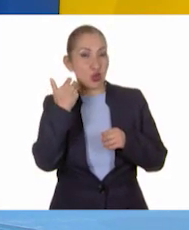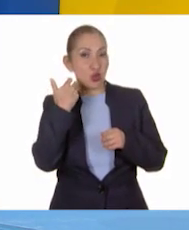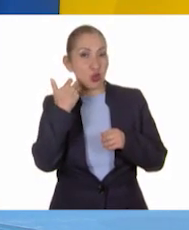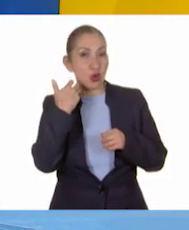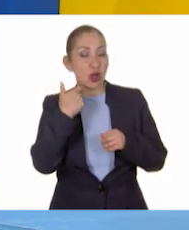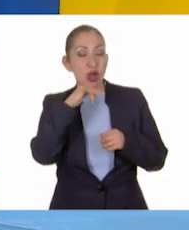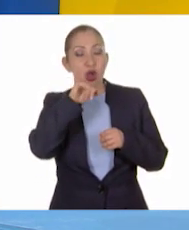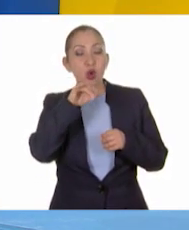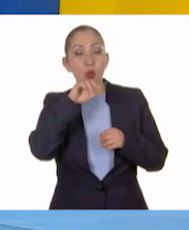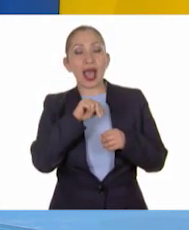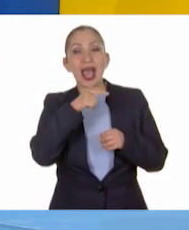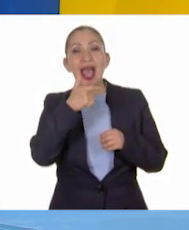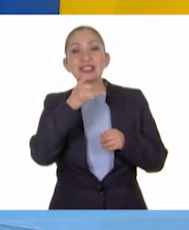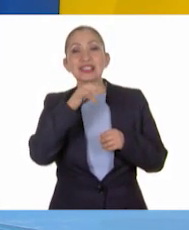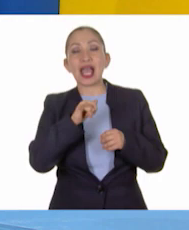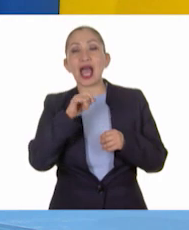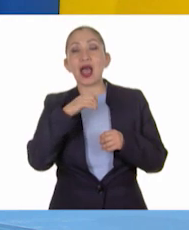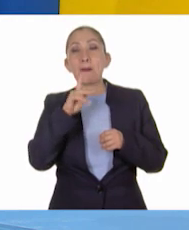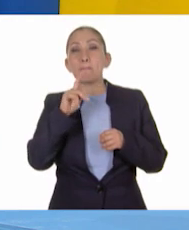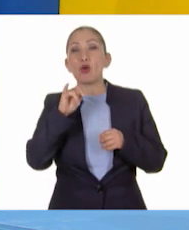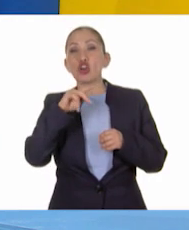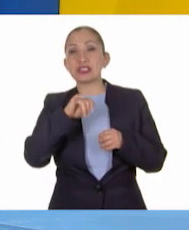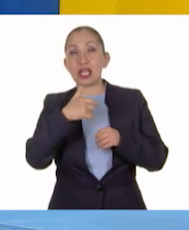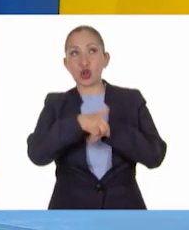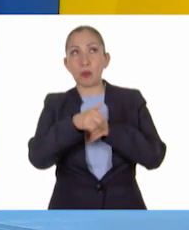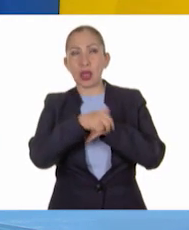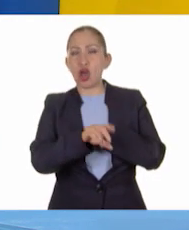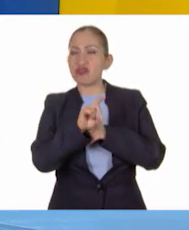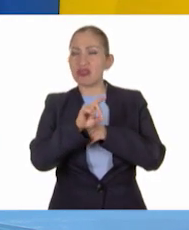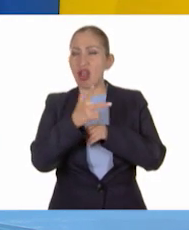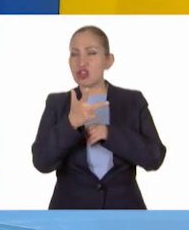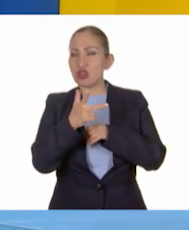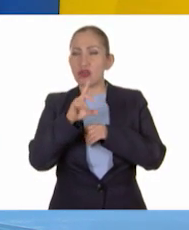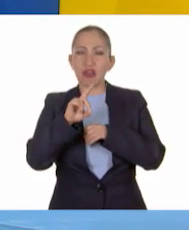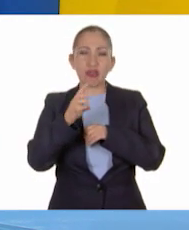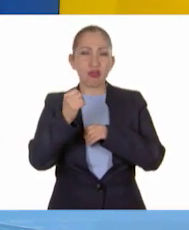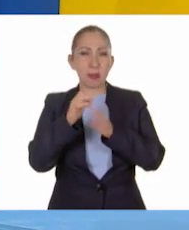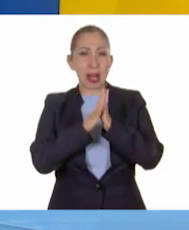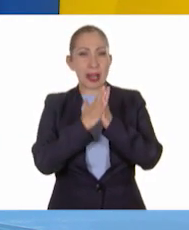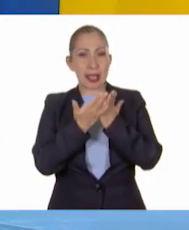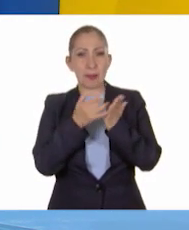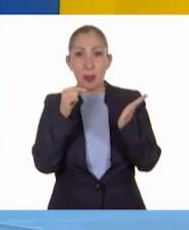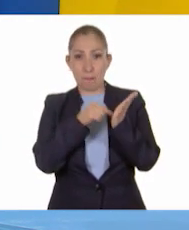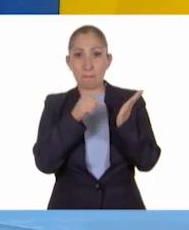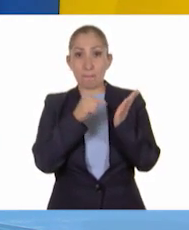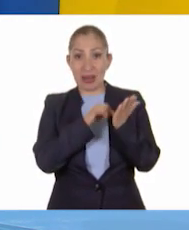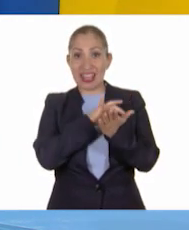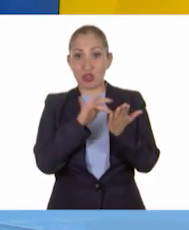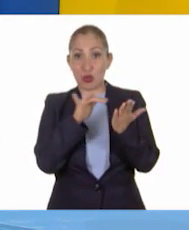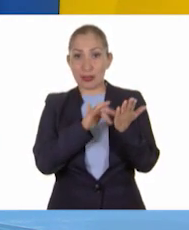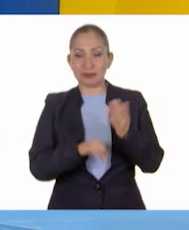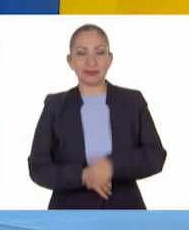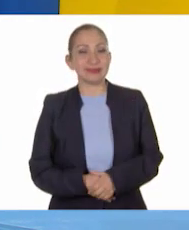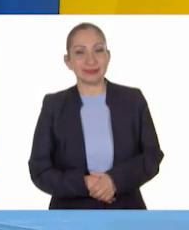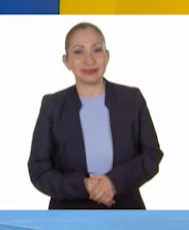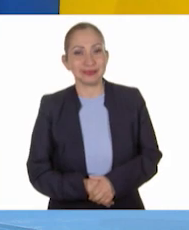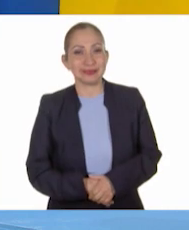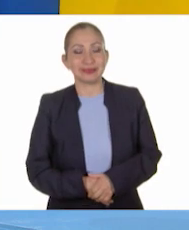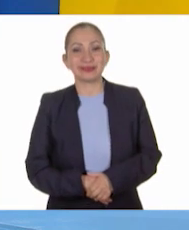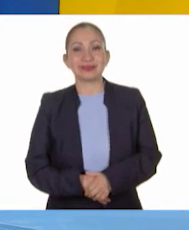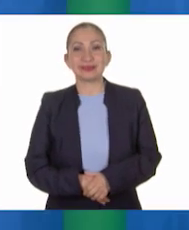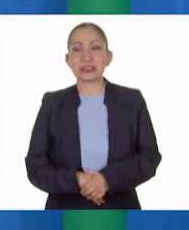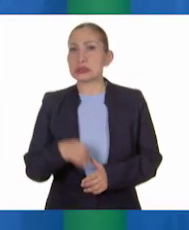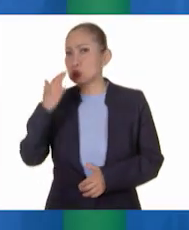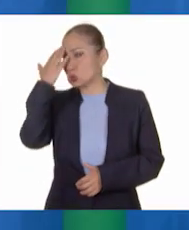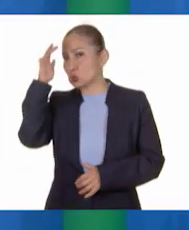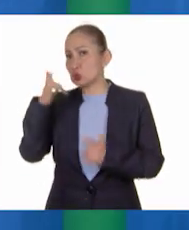es de Juan García Ponce y se encuentra en las páginas 38 y 39 de su libro de lecturas. No